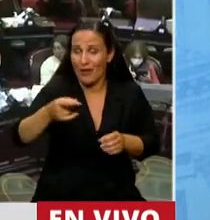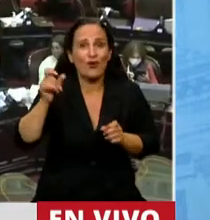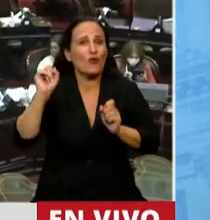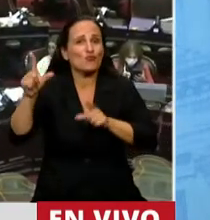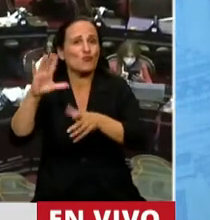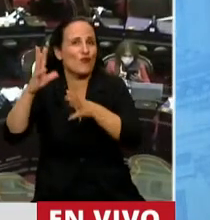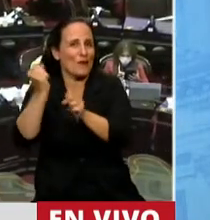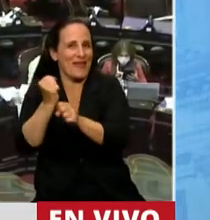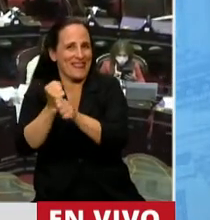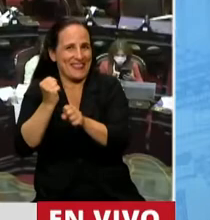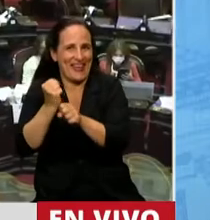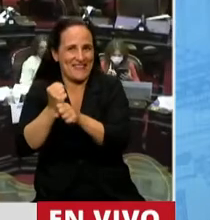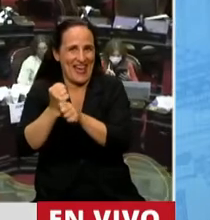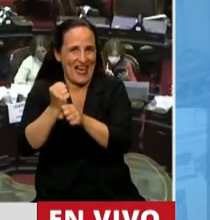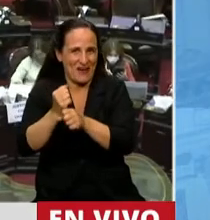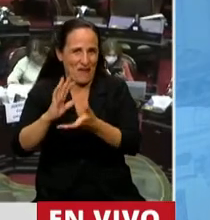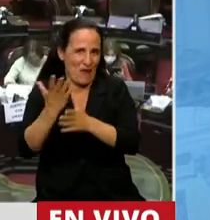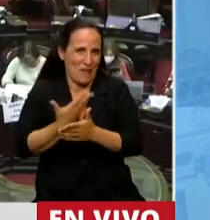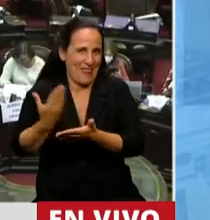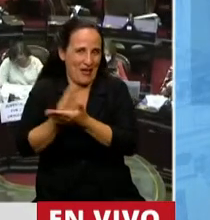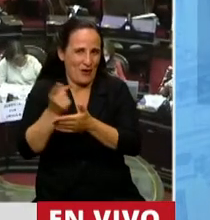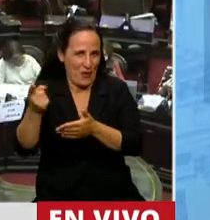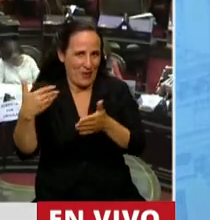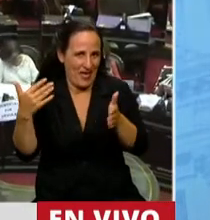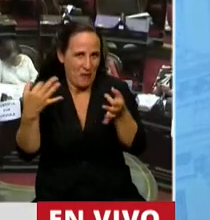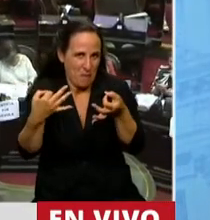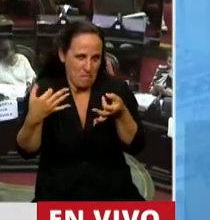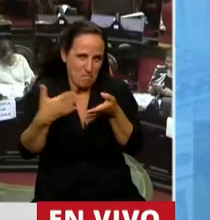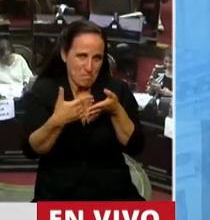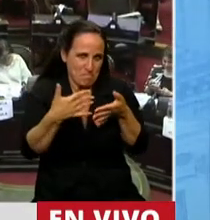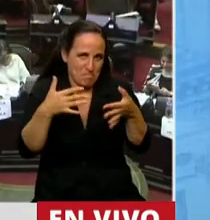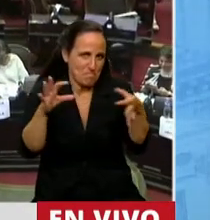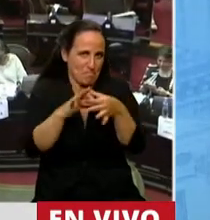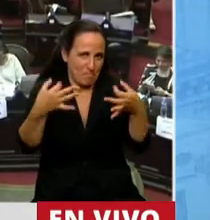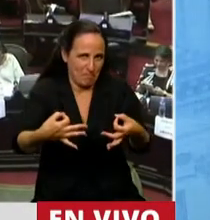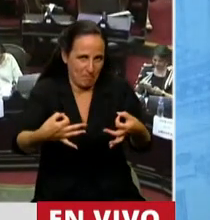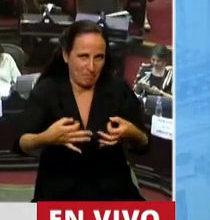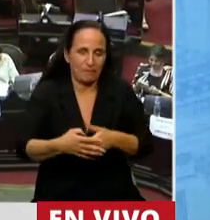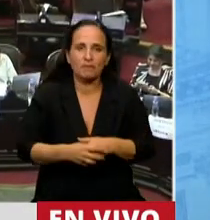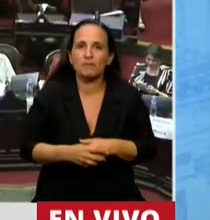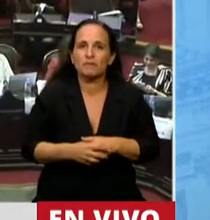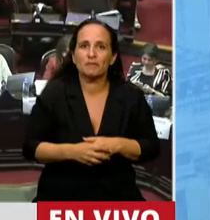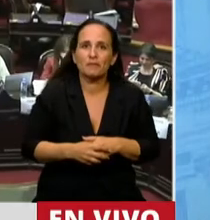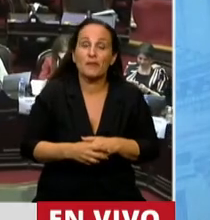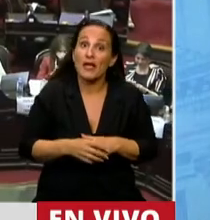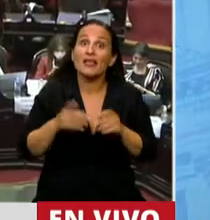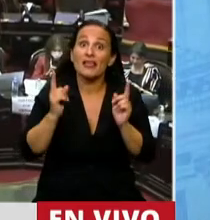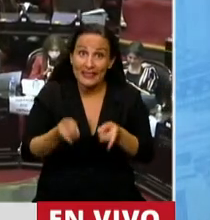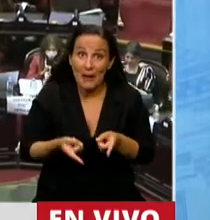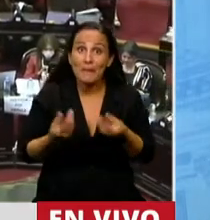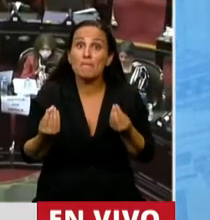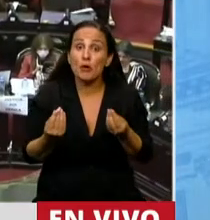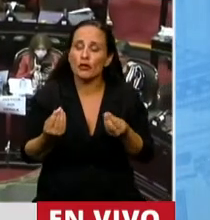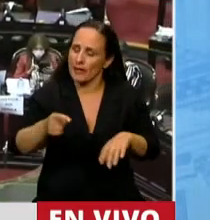gestión que se viene haciendo de gobierno y es coherente también porque lo asumimos